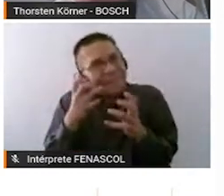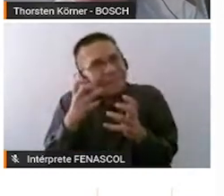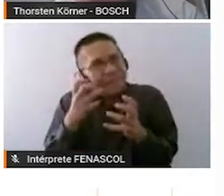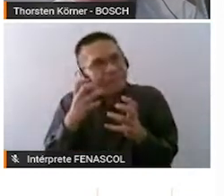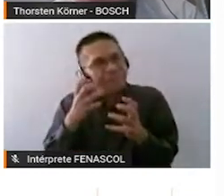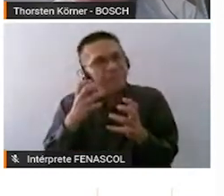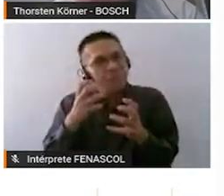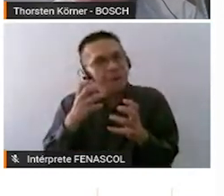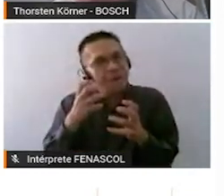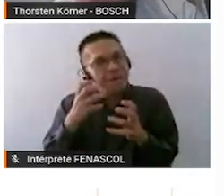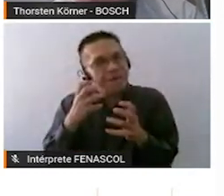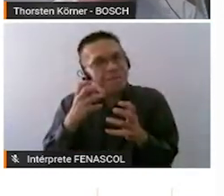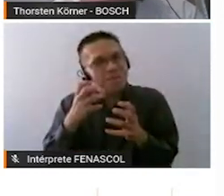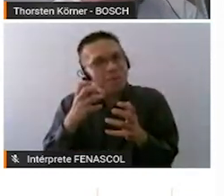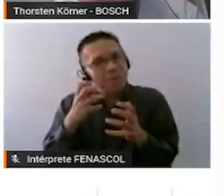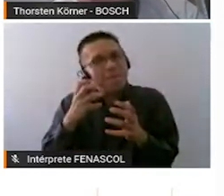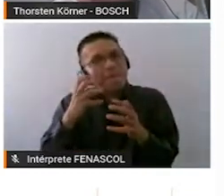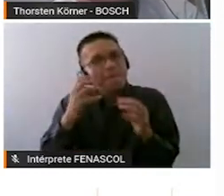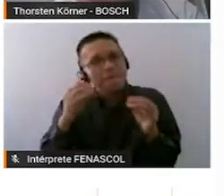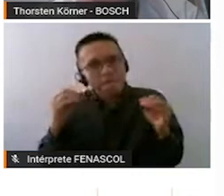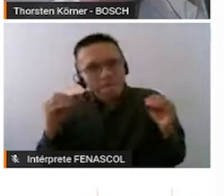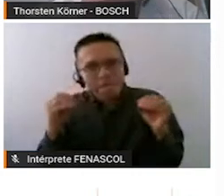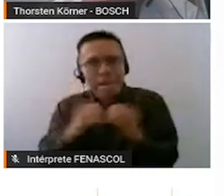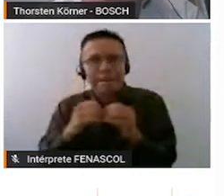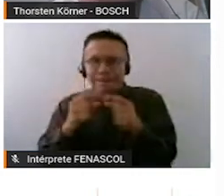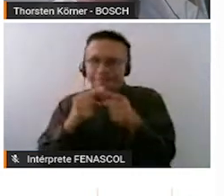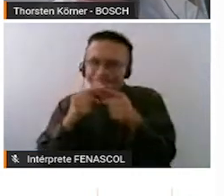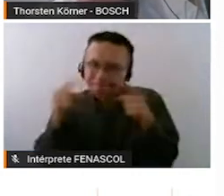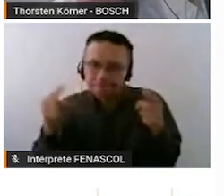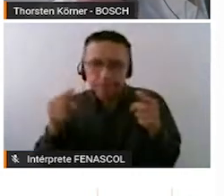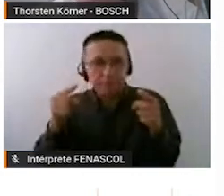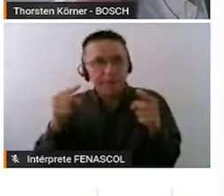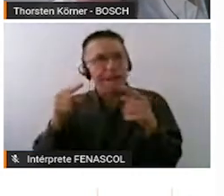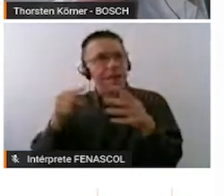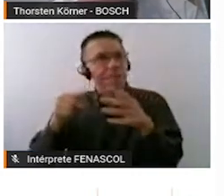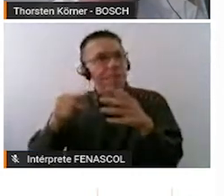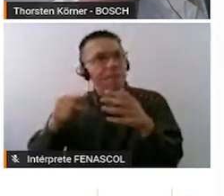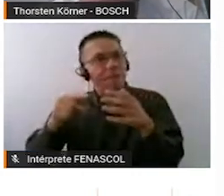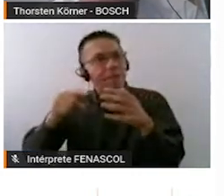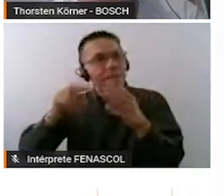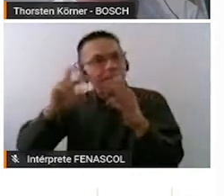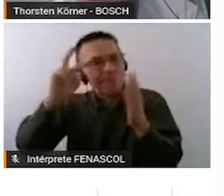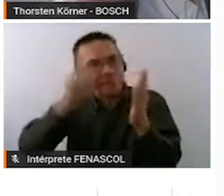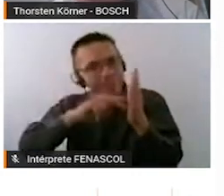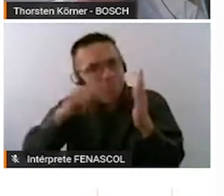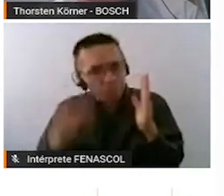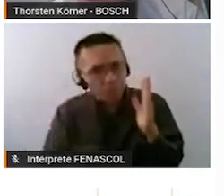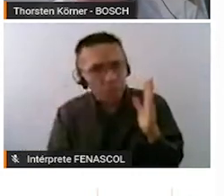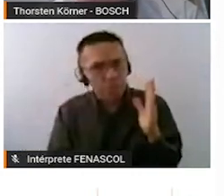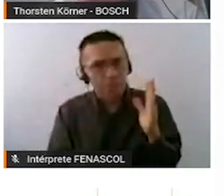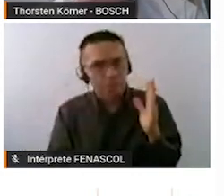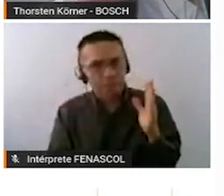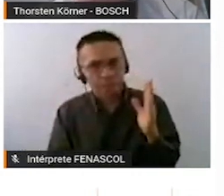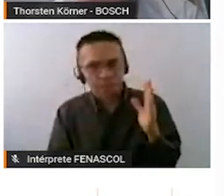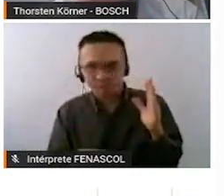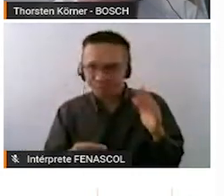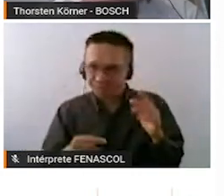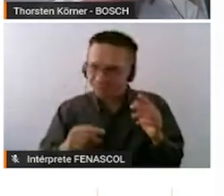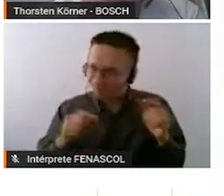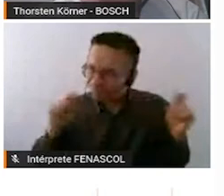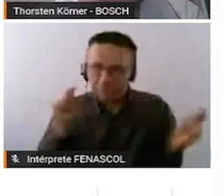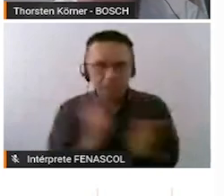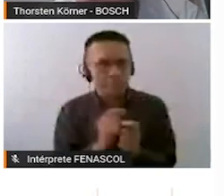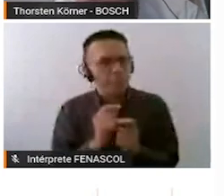empresa de innovación tecnológica, porque queremos que la industria realmente se revolucione lo más rápido